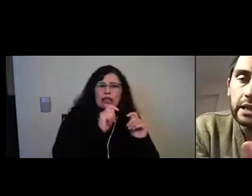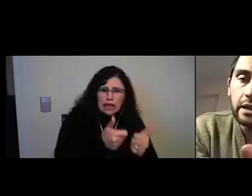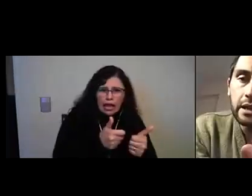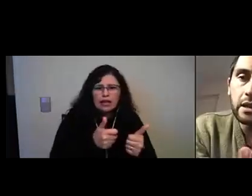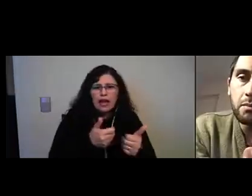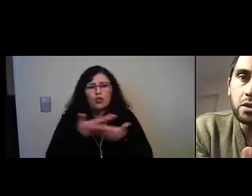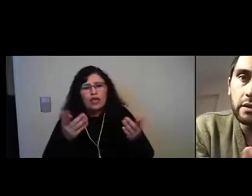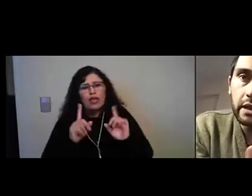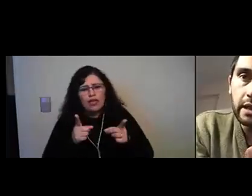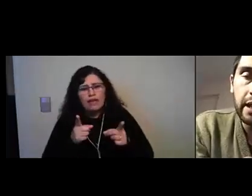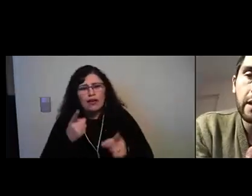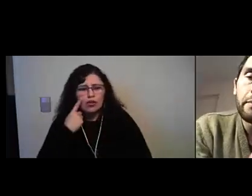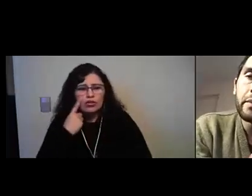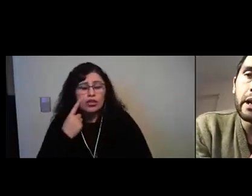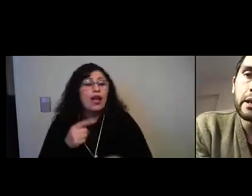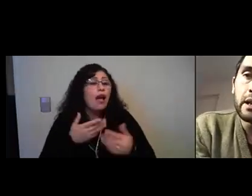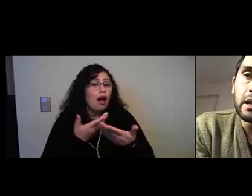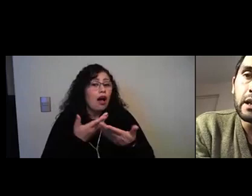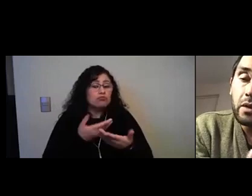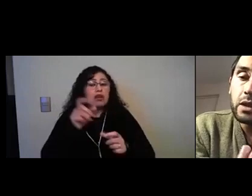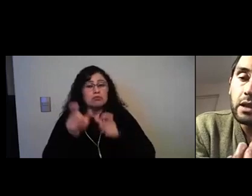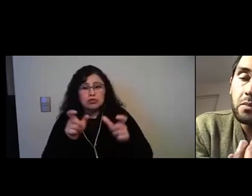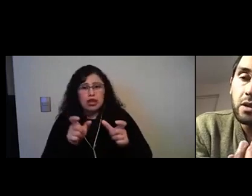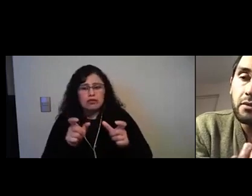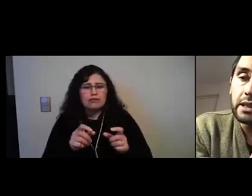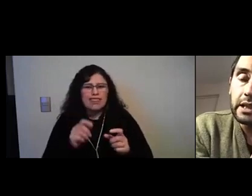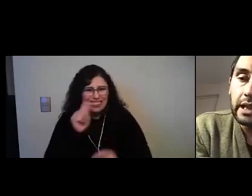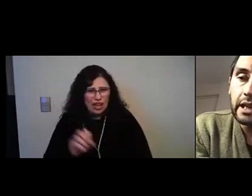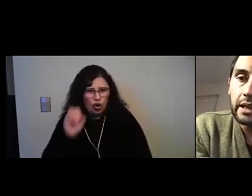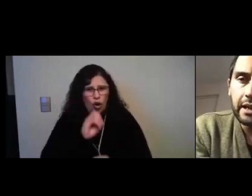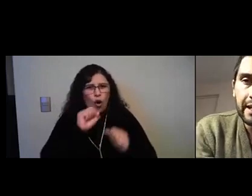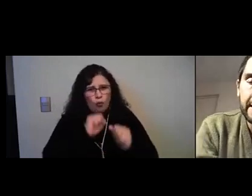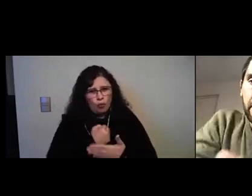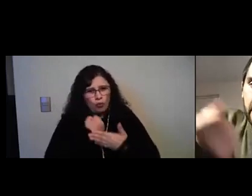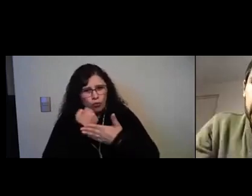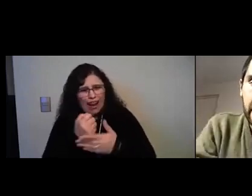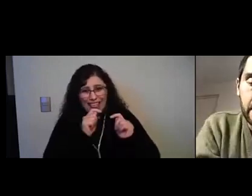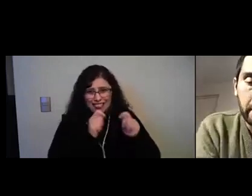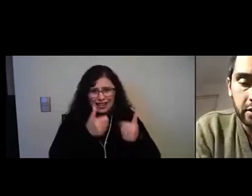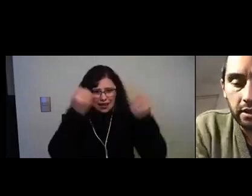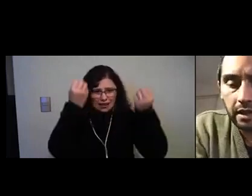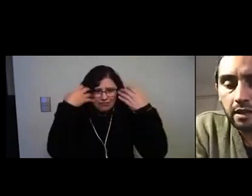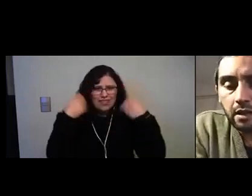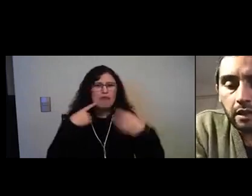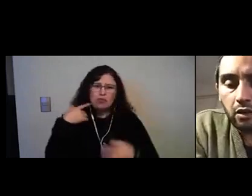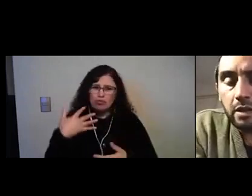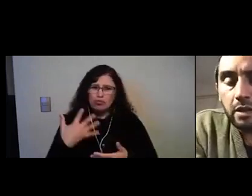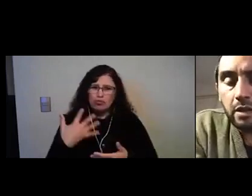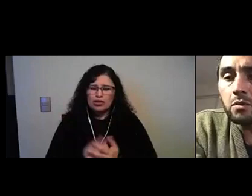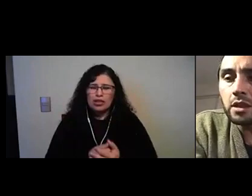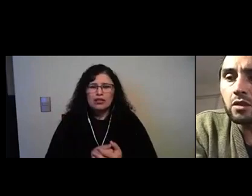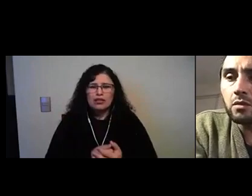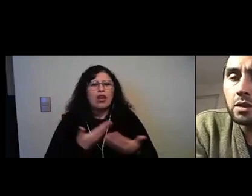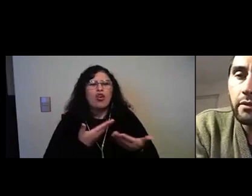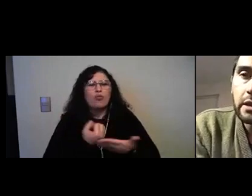a brindarle la posibilidad al terapeuta de poder facilitar la transferencia de esta persona. Lo